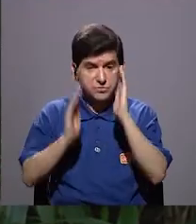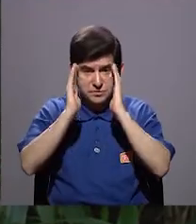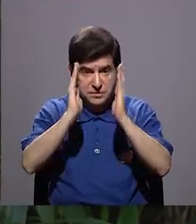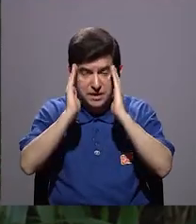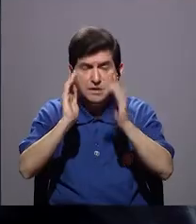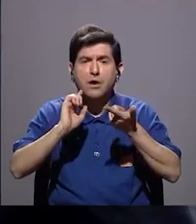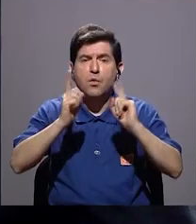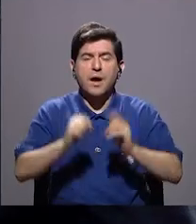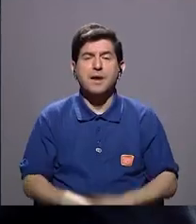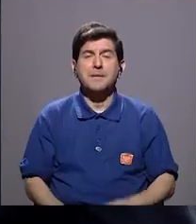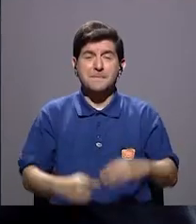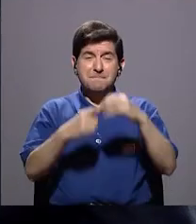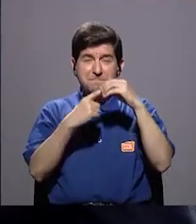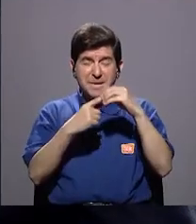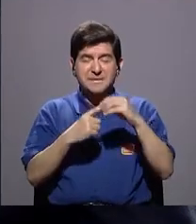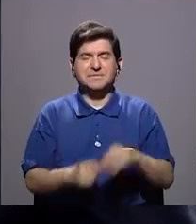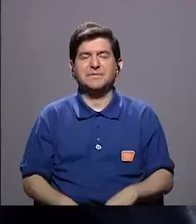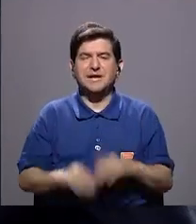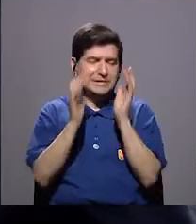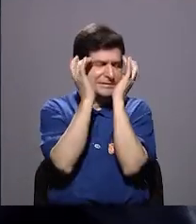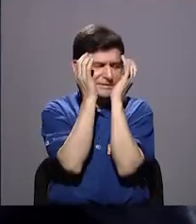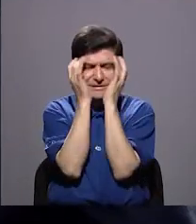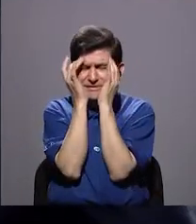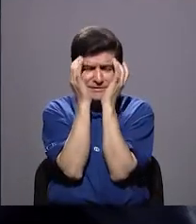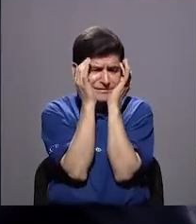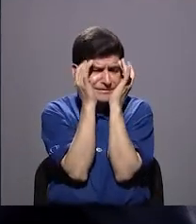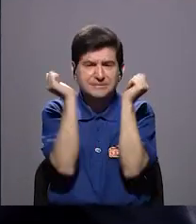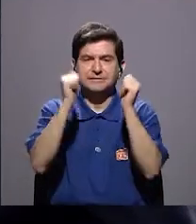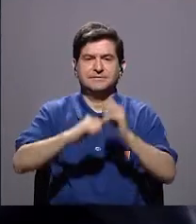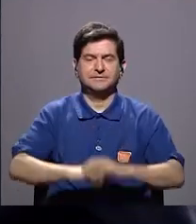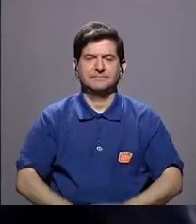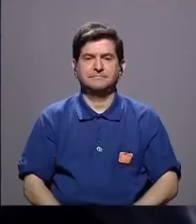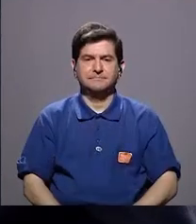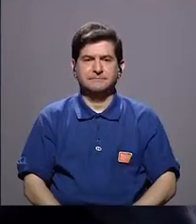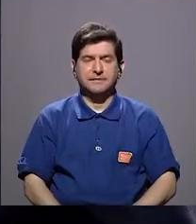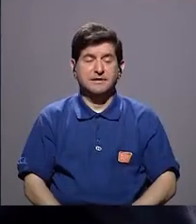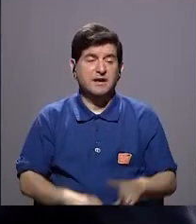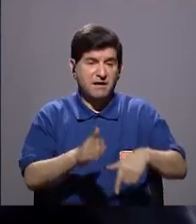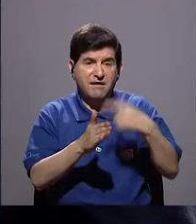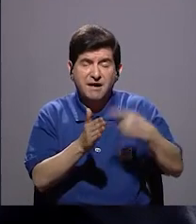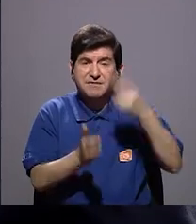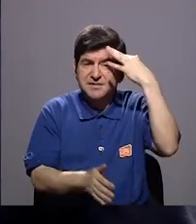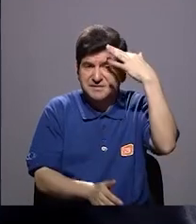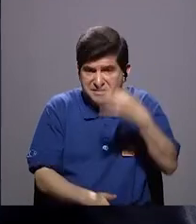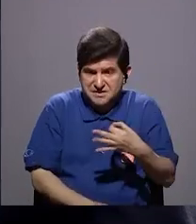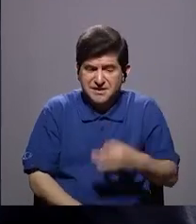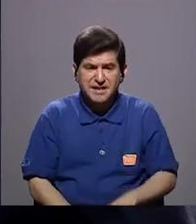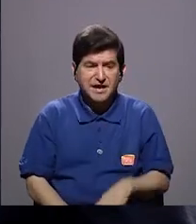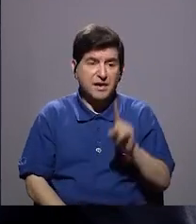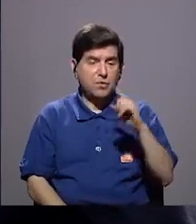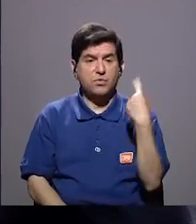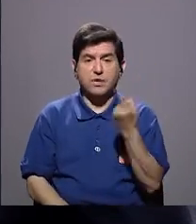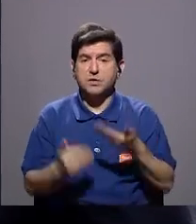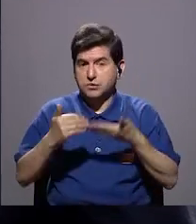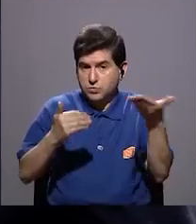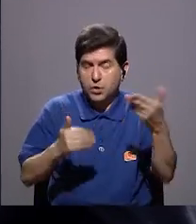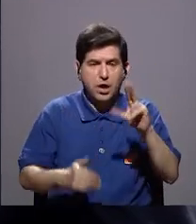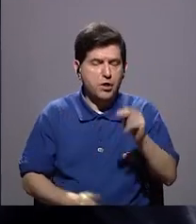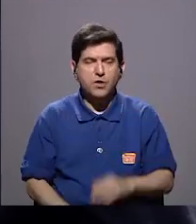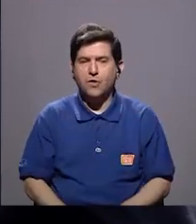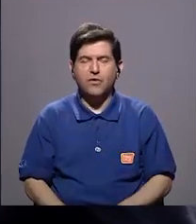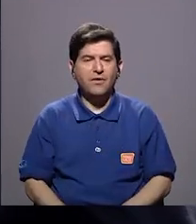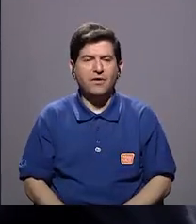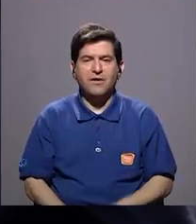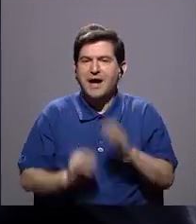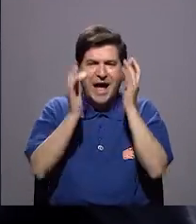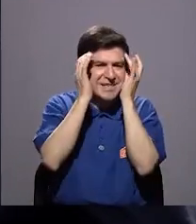ver? El principal trastorno es ansiedad. Ansiedad. Ansiedad muchas veces creemos que es una sola cosa, o sea, no.